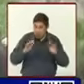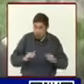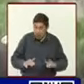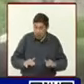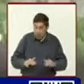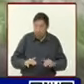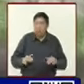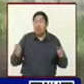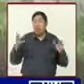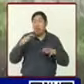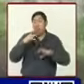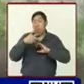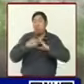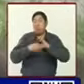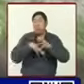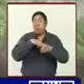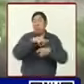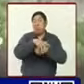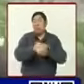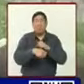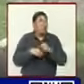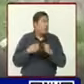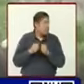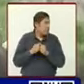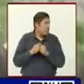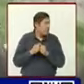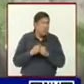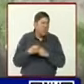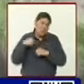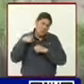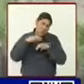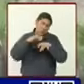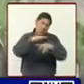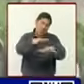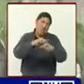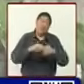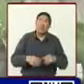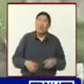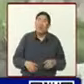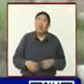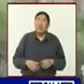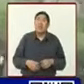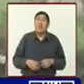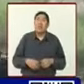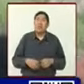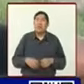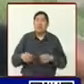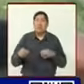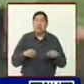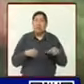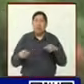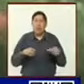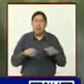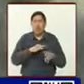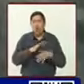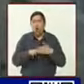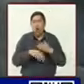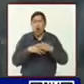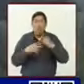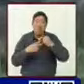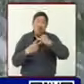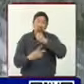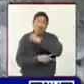va a volver a bajar la mazamorra. Y con la fuerte corriente que tiene el agua desde arriba, va a llegar y va a tapar todo el